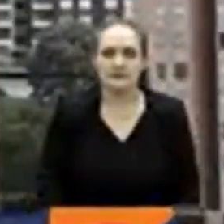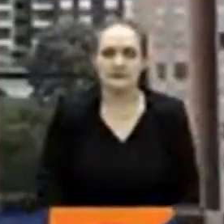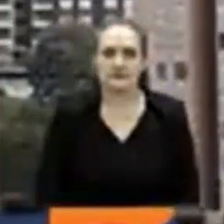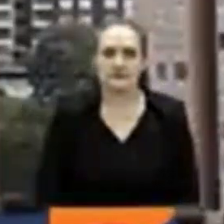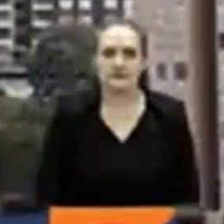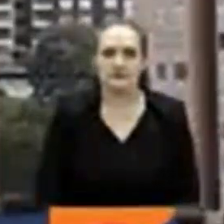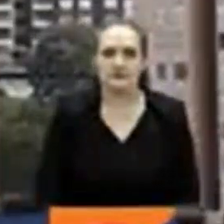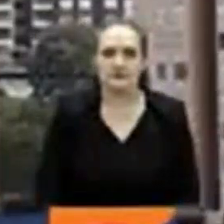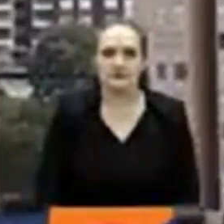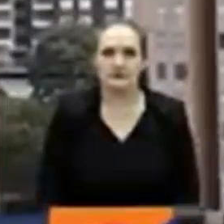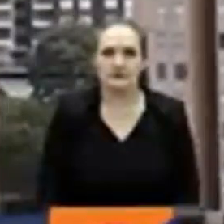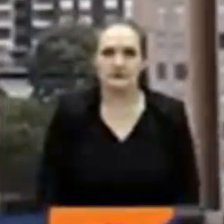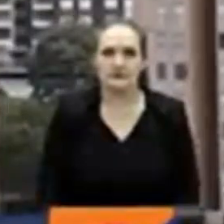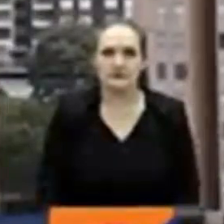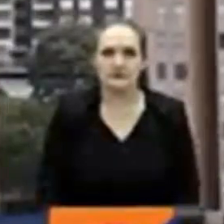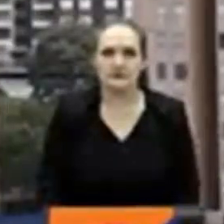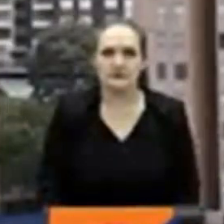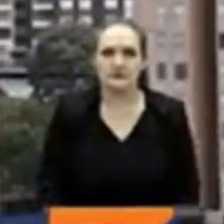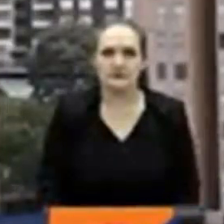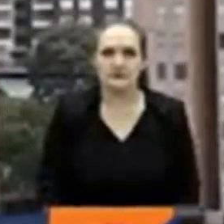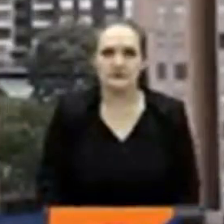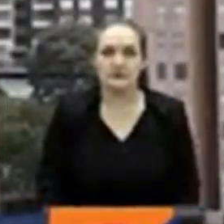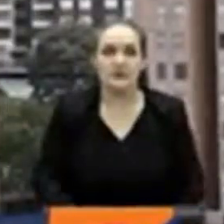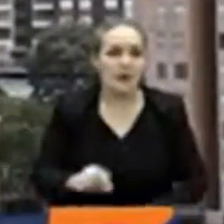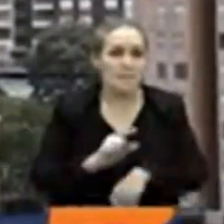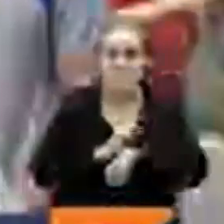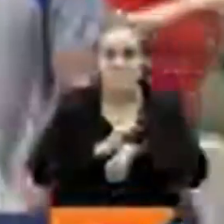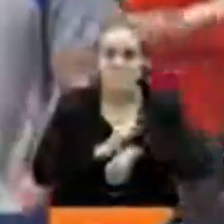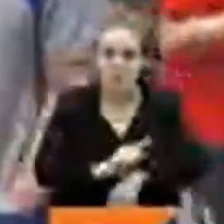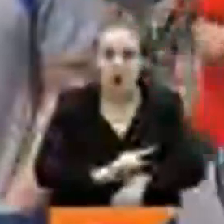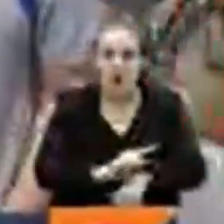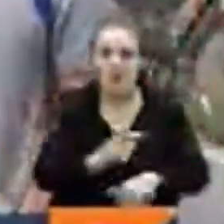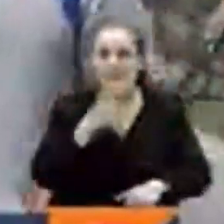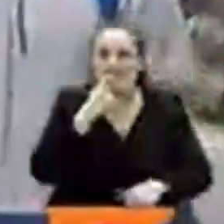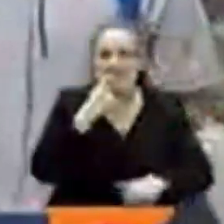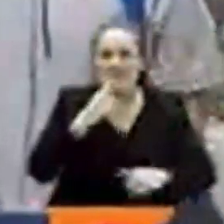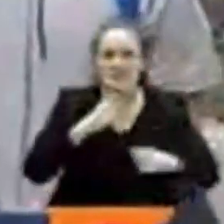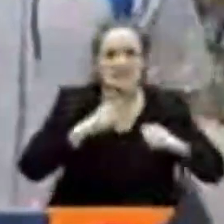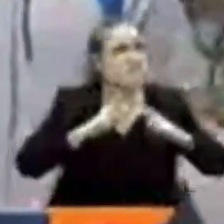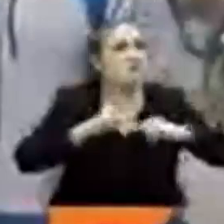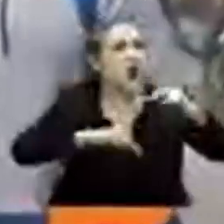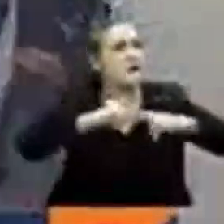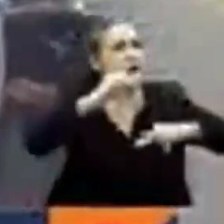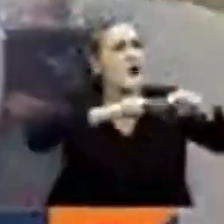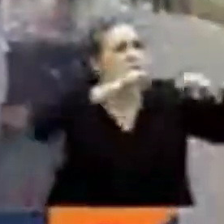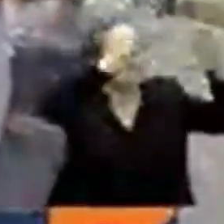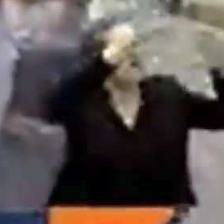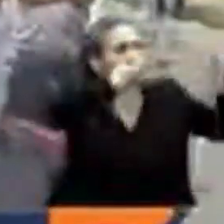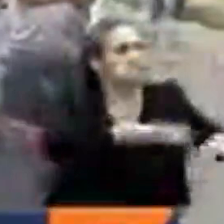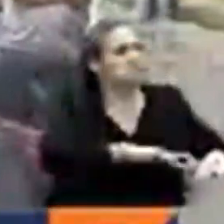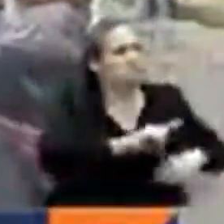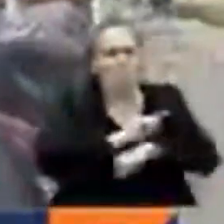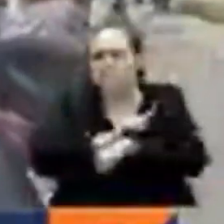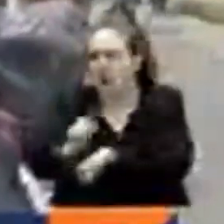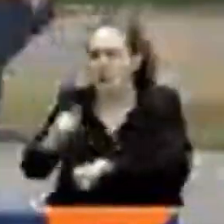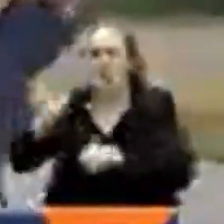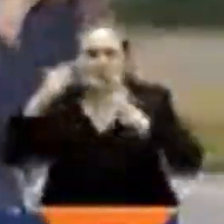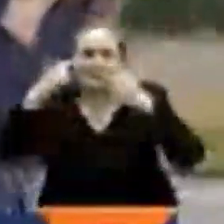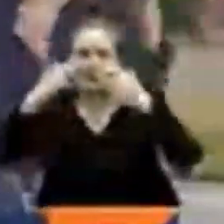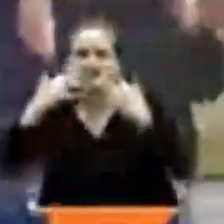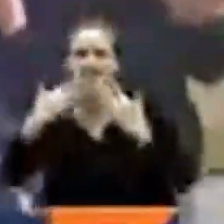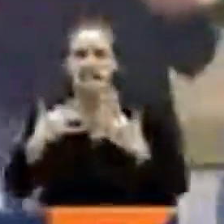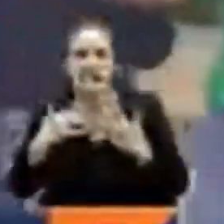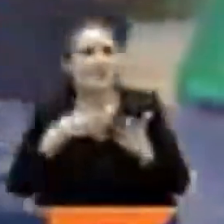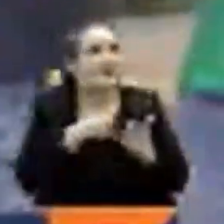Tan rápido como las decenas de toneladas de concreto, también cayeron las lágrimas de quienes habían comprado sus viviendas en las Torres